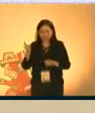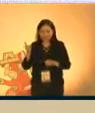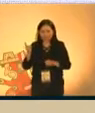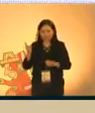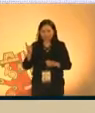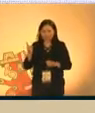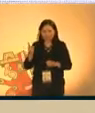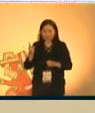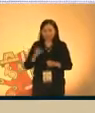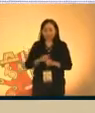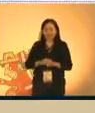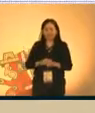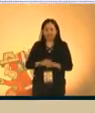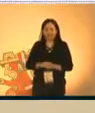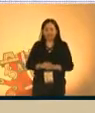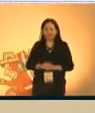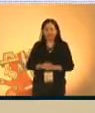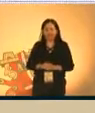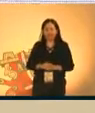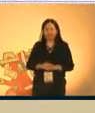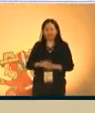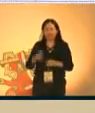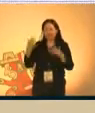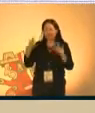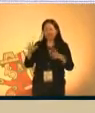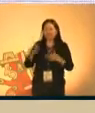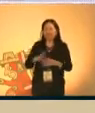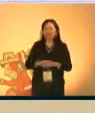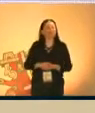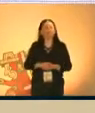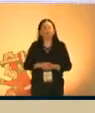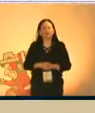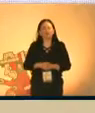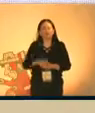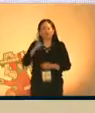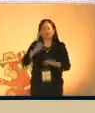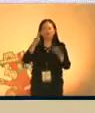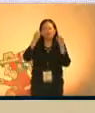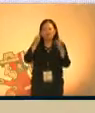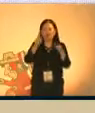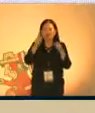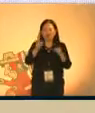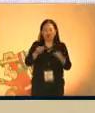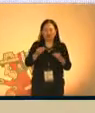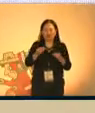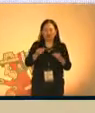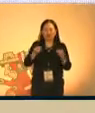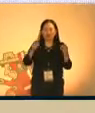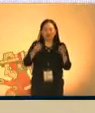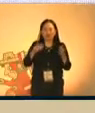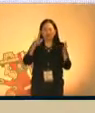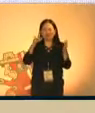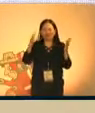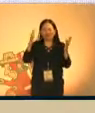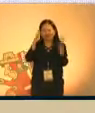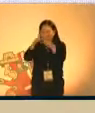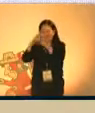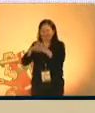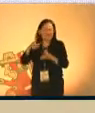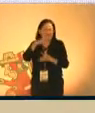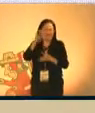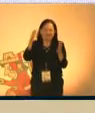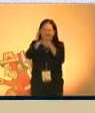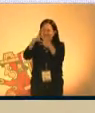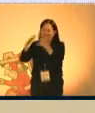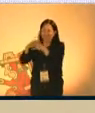en fin varias guerras y ha estado en un centenar de batallas porque los generales del bando